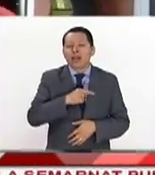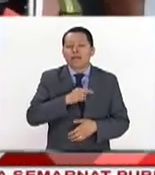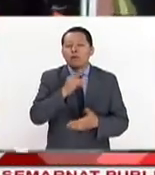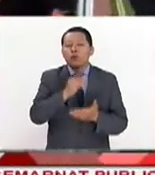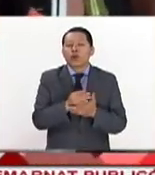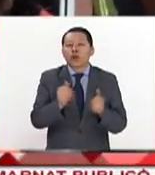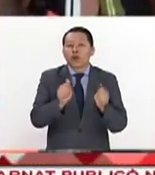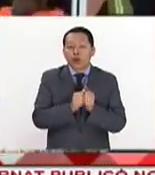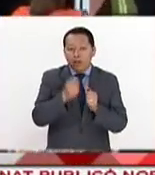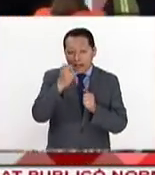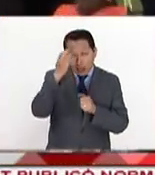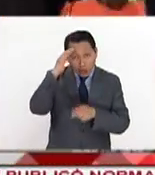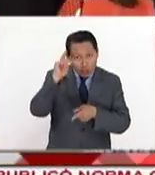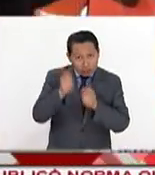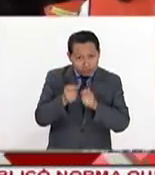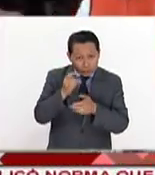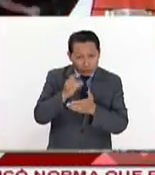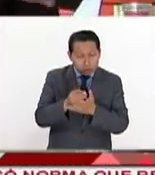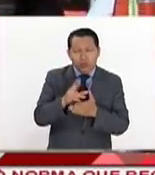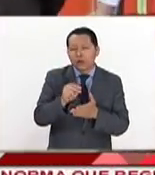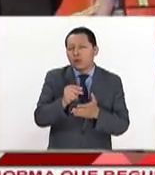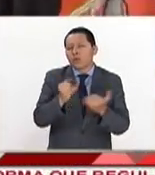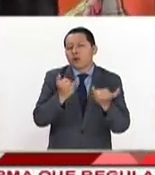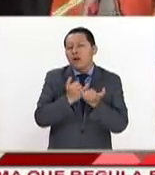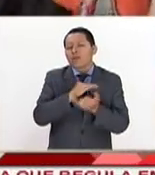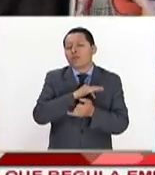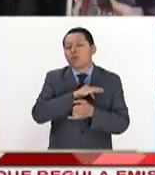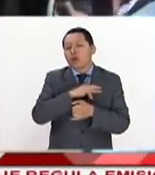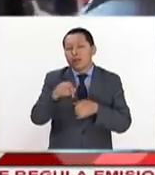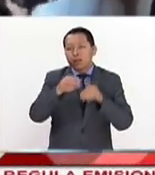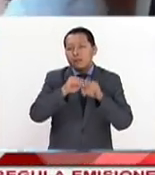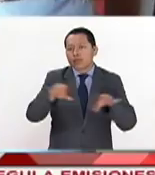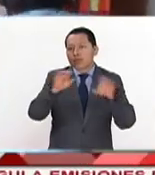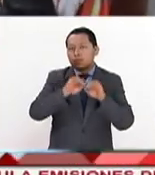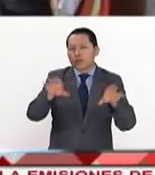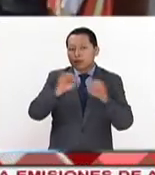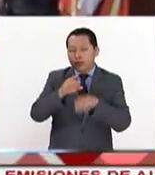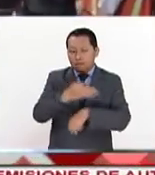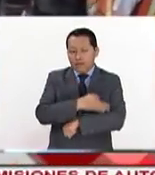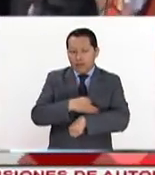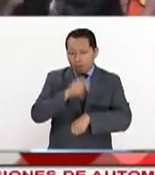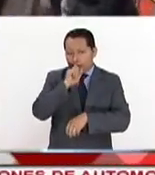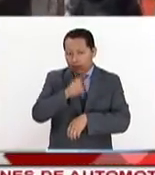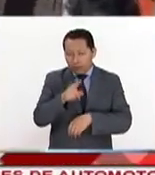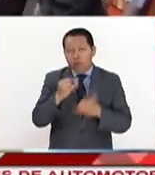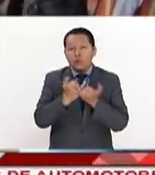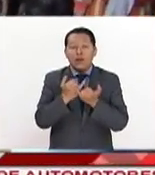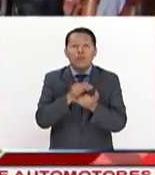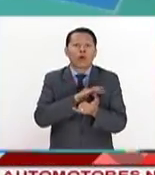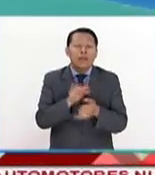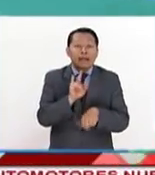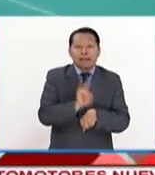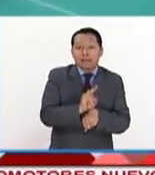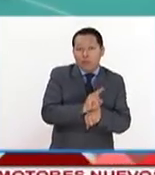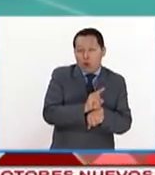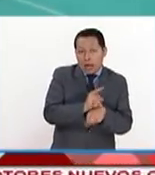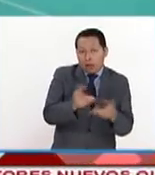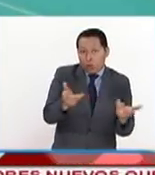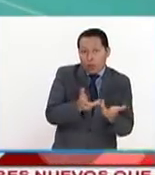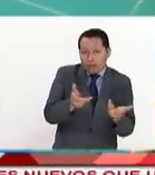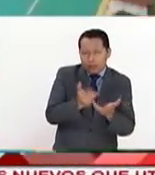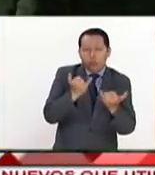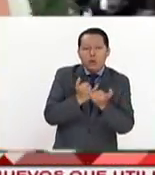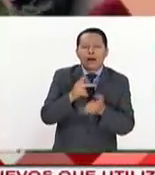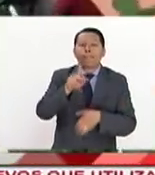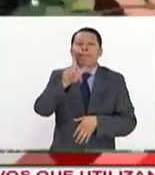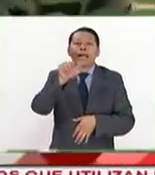conocimiento, sino también poderlo difundir en el interior de nuestra familia, hacer simulacros, tener un plan familiar de